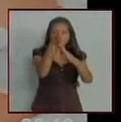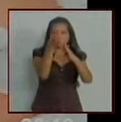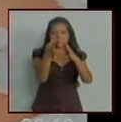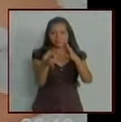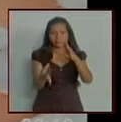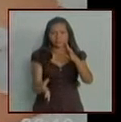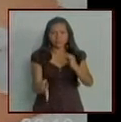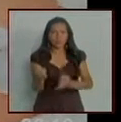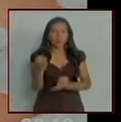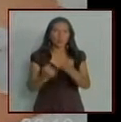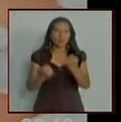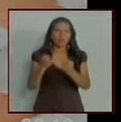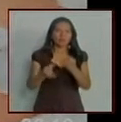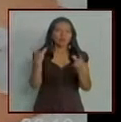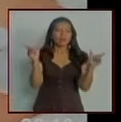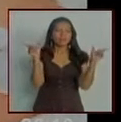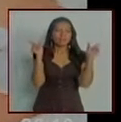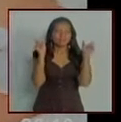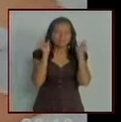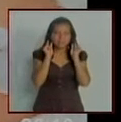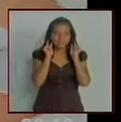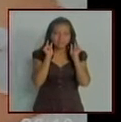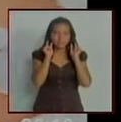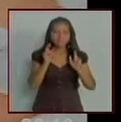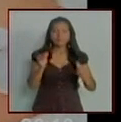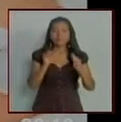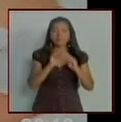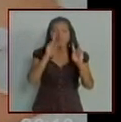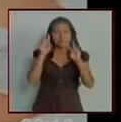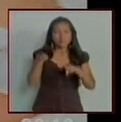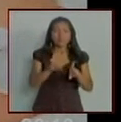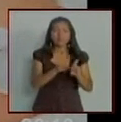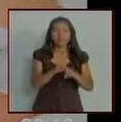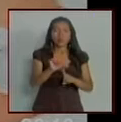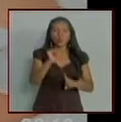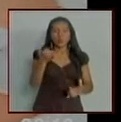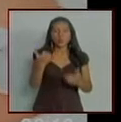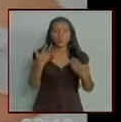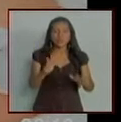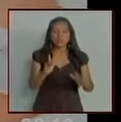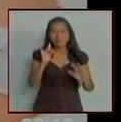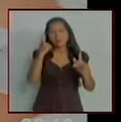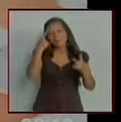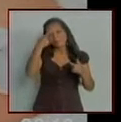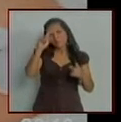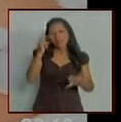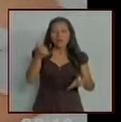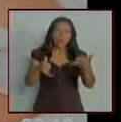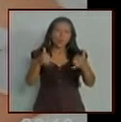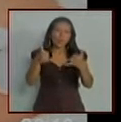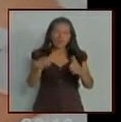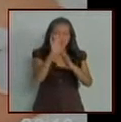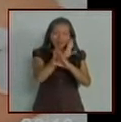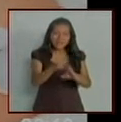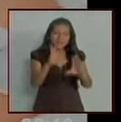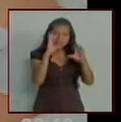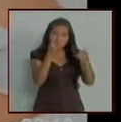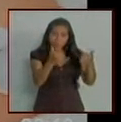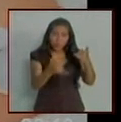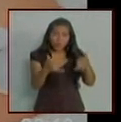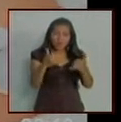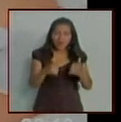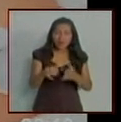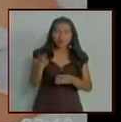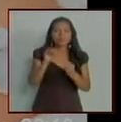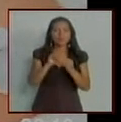más abajo con los grados de hipoacusia. Aquí, si se fijan, tenemos audiometrías lúdicas, unas pruebas de autoemisiones acústicas,